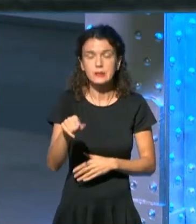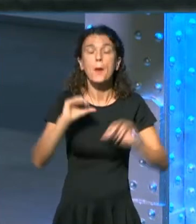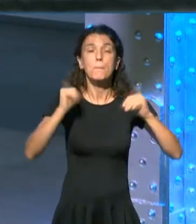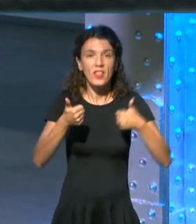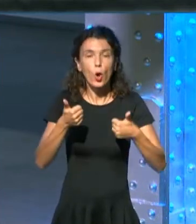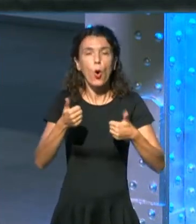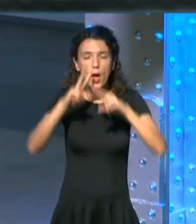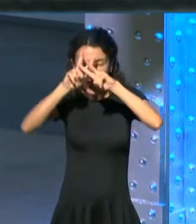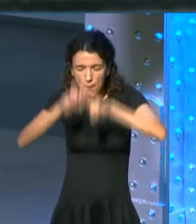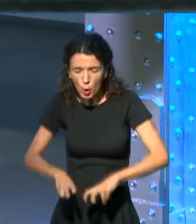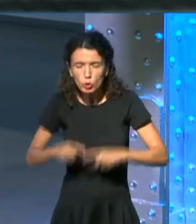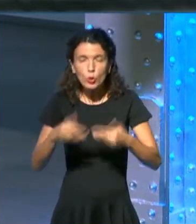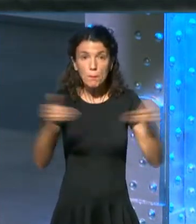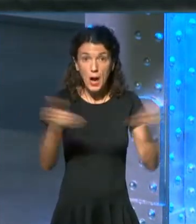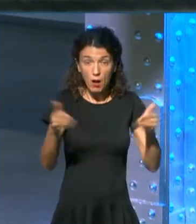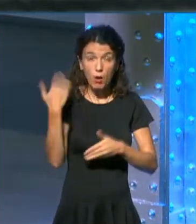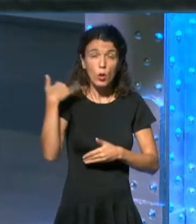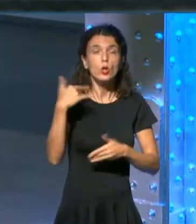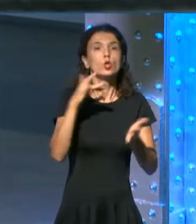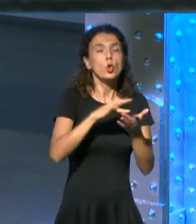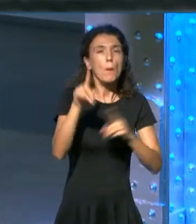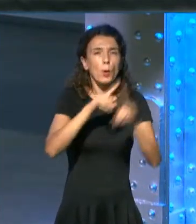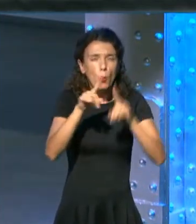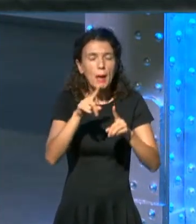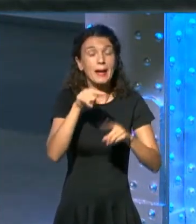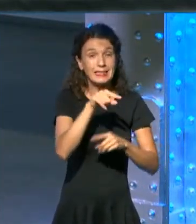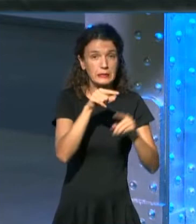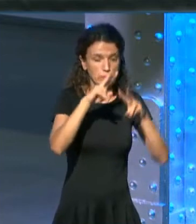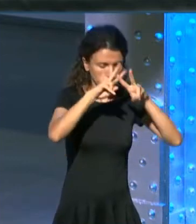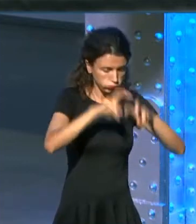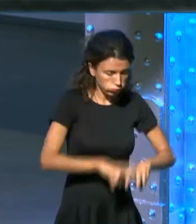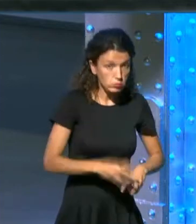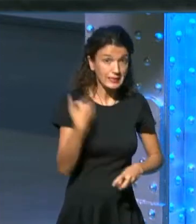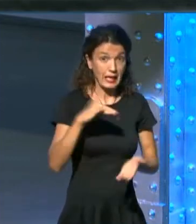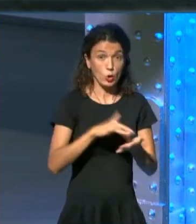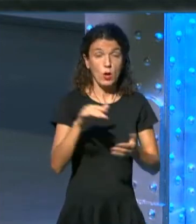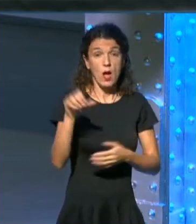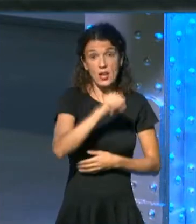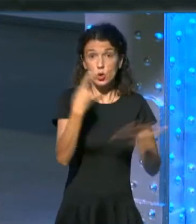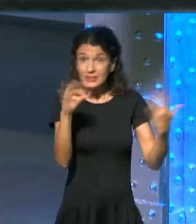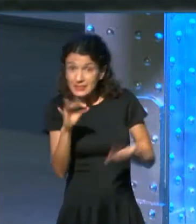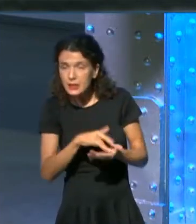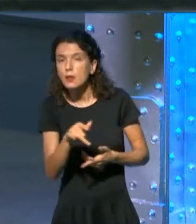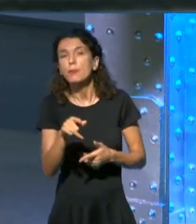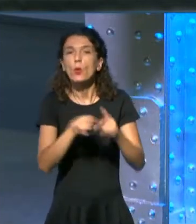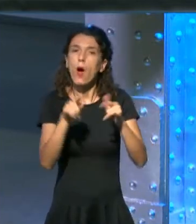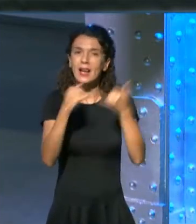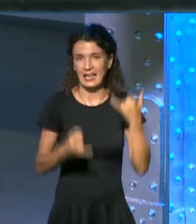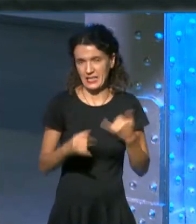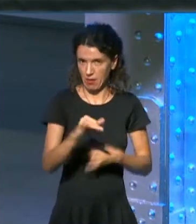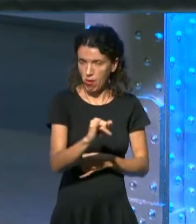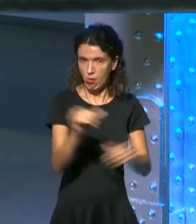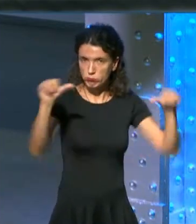Empezaron a aflorar, desde aquel primer momento empezaron a aflorar una serie de problemas. Esos problemas llevaron a hablar ya en los años 60 de una crisis, ¿no? Y a